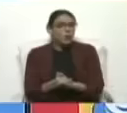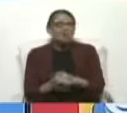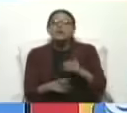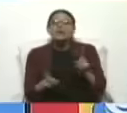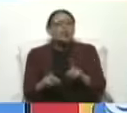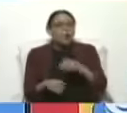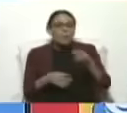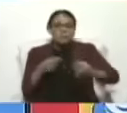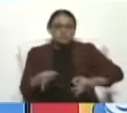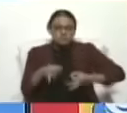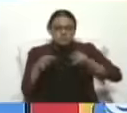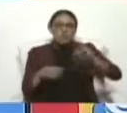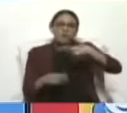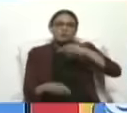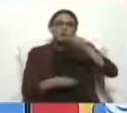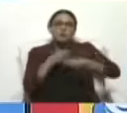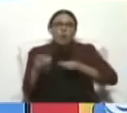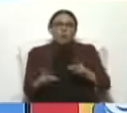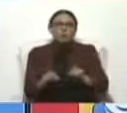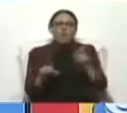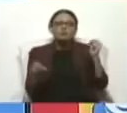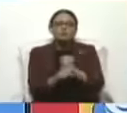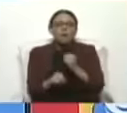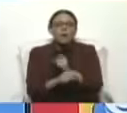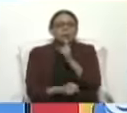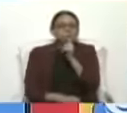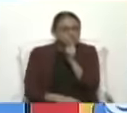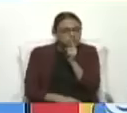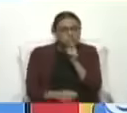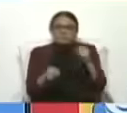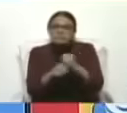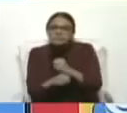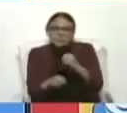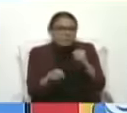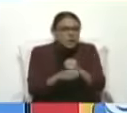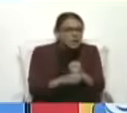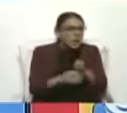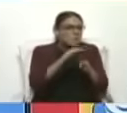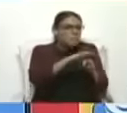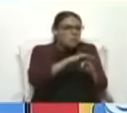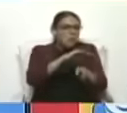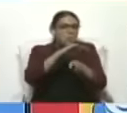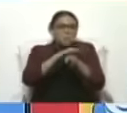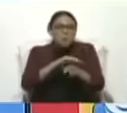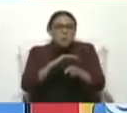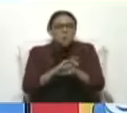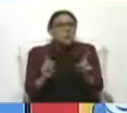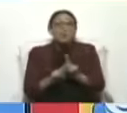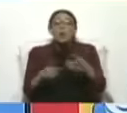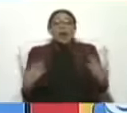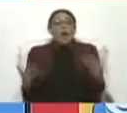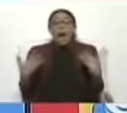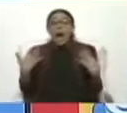hacemos, calladito, trabajando, haciendo nuestro trabajo, sin desespero,